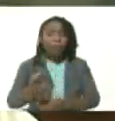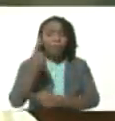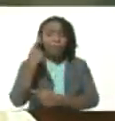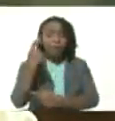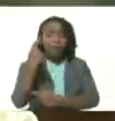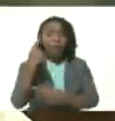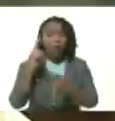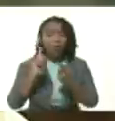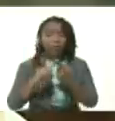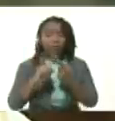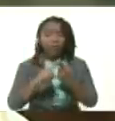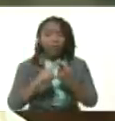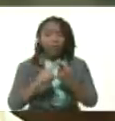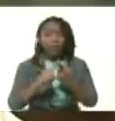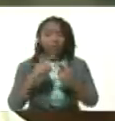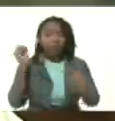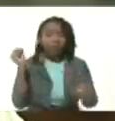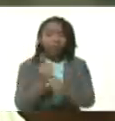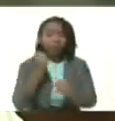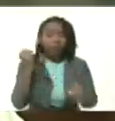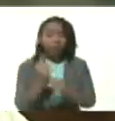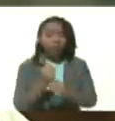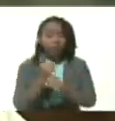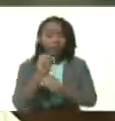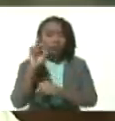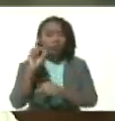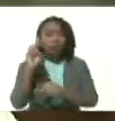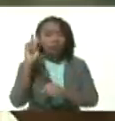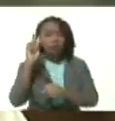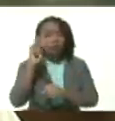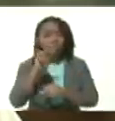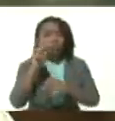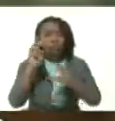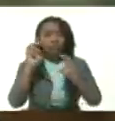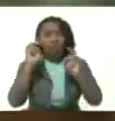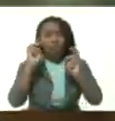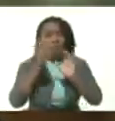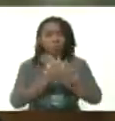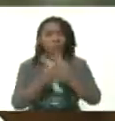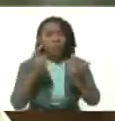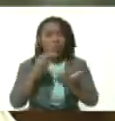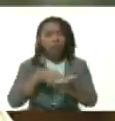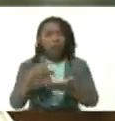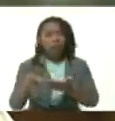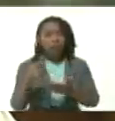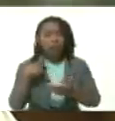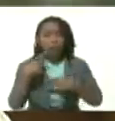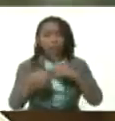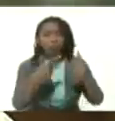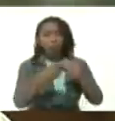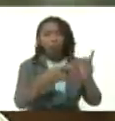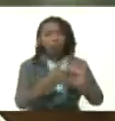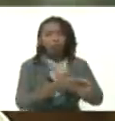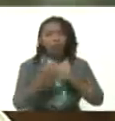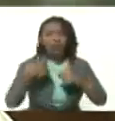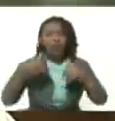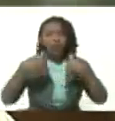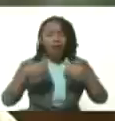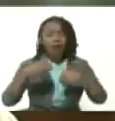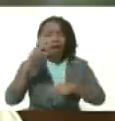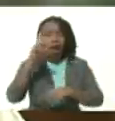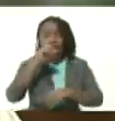señor presidente, se trabajó todo lo que tiene que ver con parar la caída del proceso de producción. De manera que a partir del